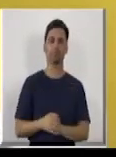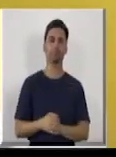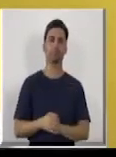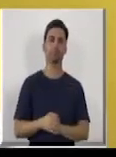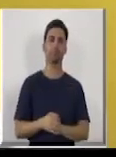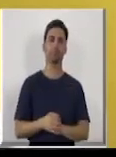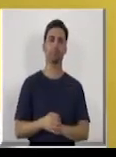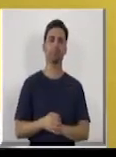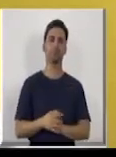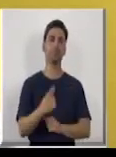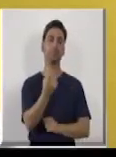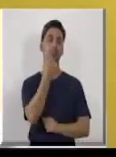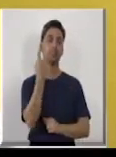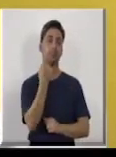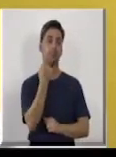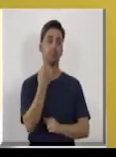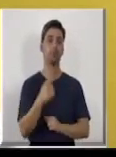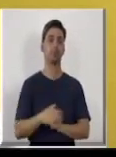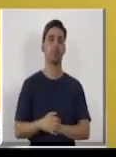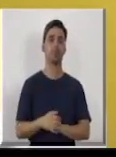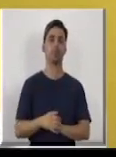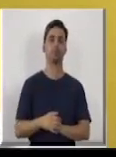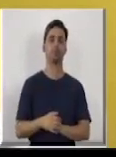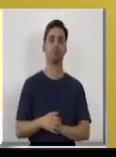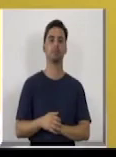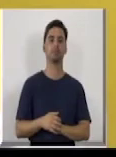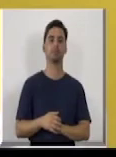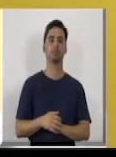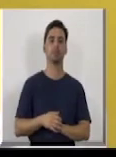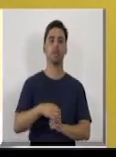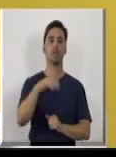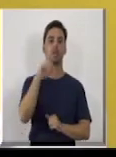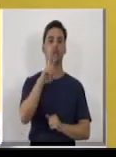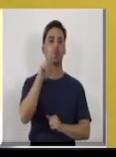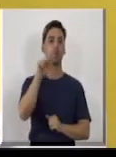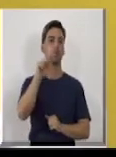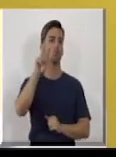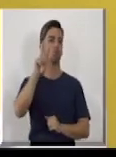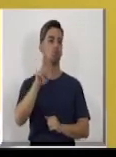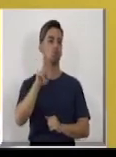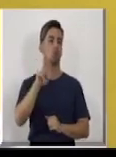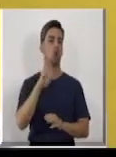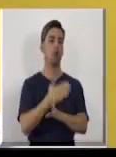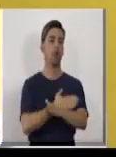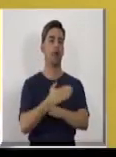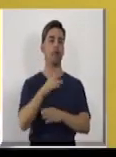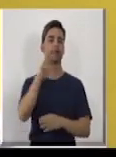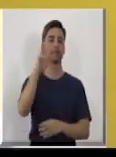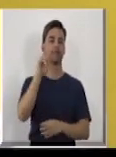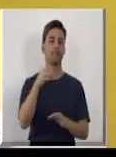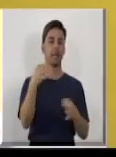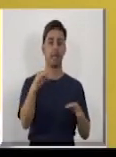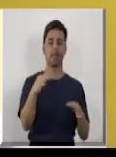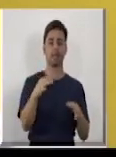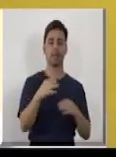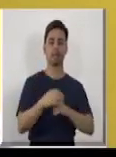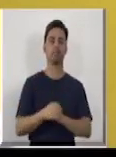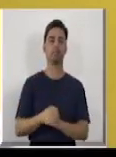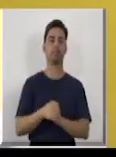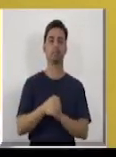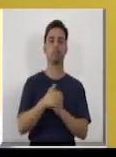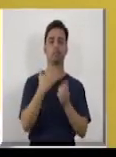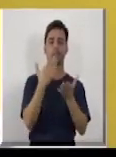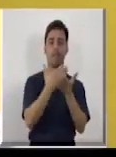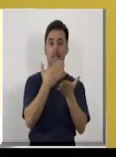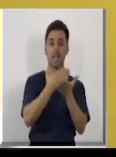es decir, la primera tabla de la 2.2 a la página 30, estamos trabajando con este libro, que son las escuelas que hoy no están